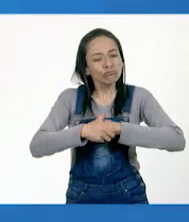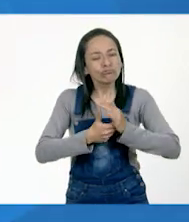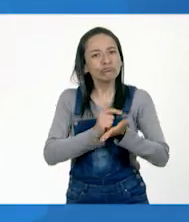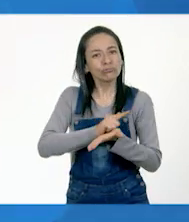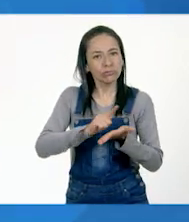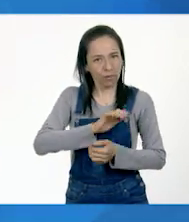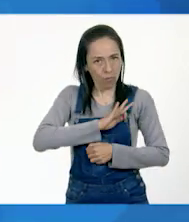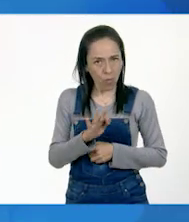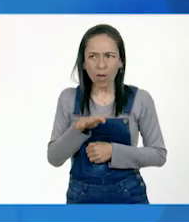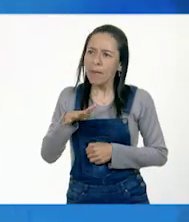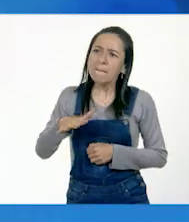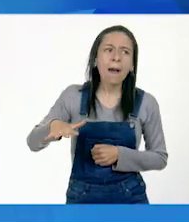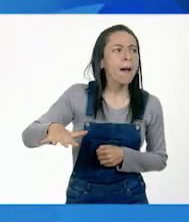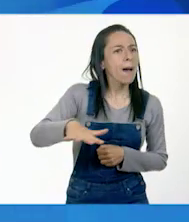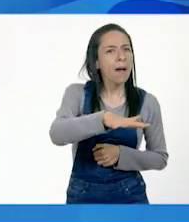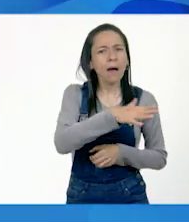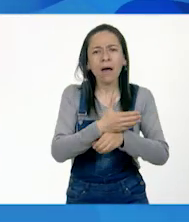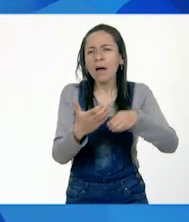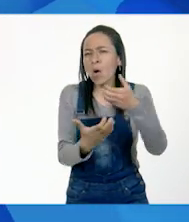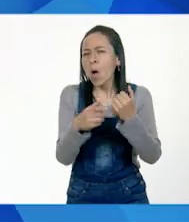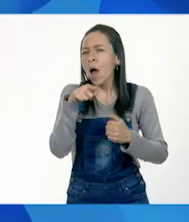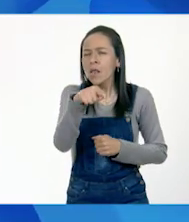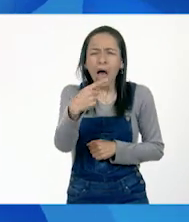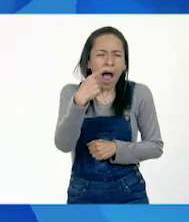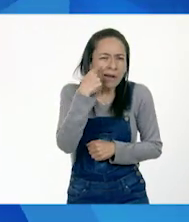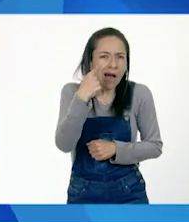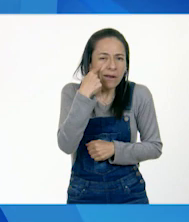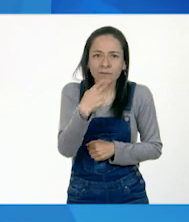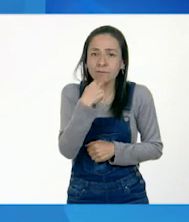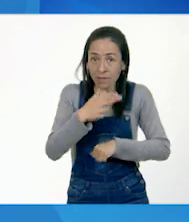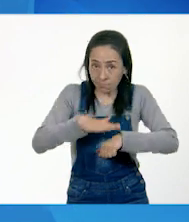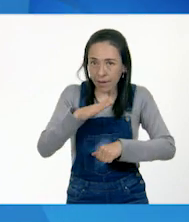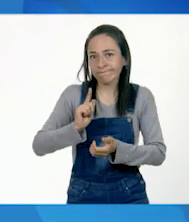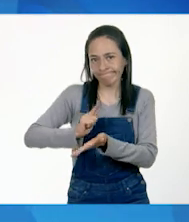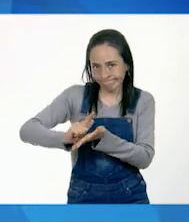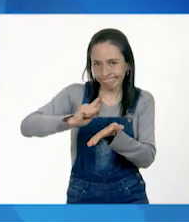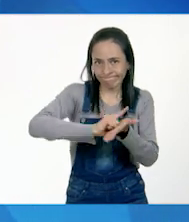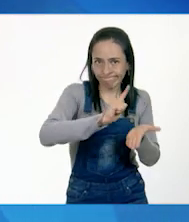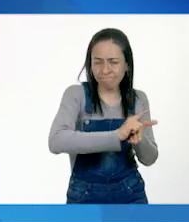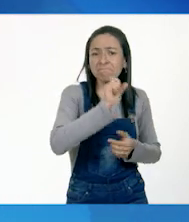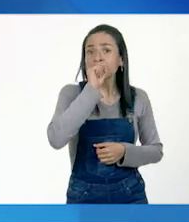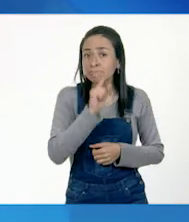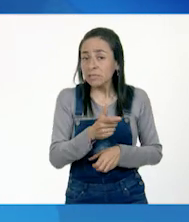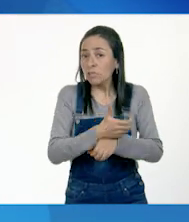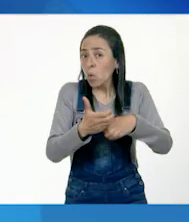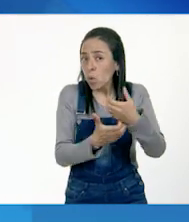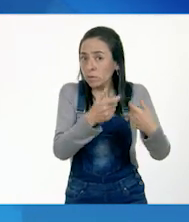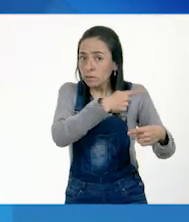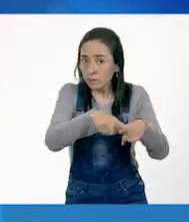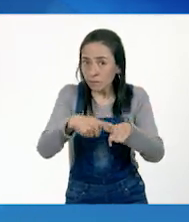Desinfecta las superficies y los objetos que más utilizas. También las cosas que compres en la tienda o el supermercado.